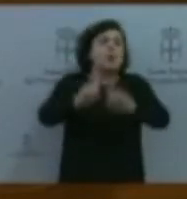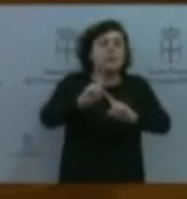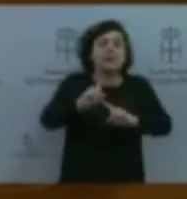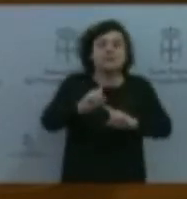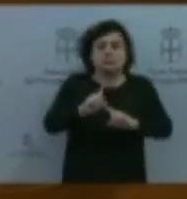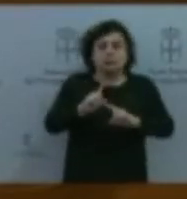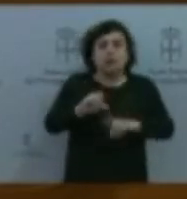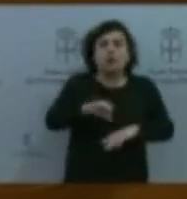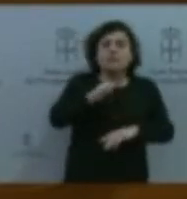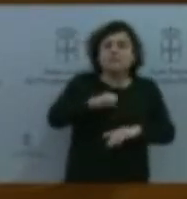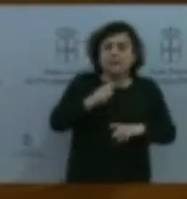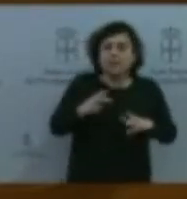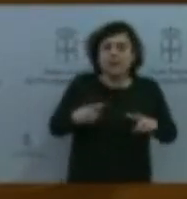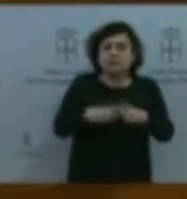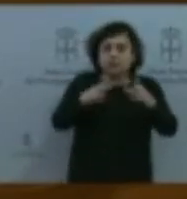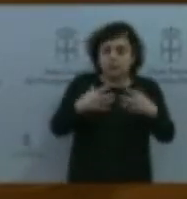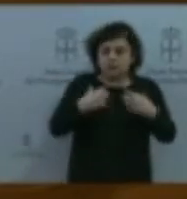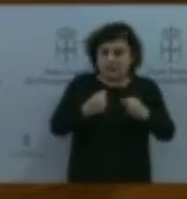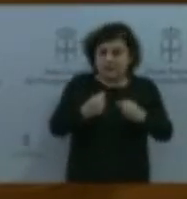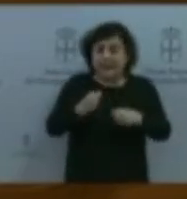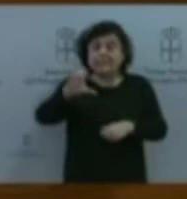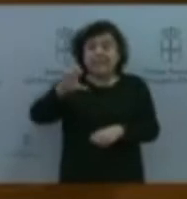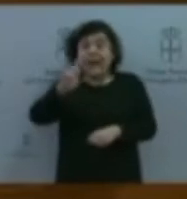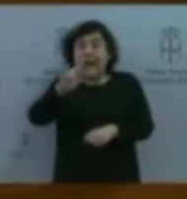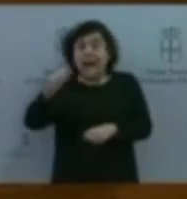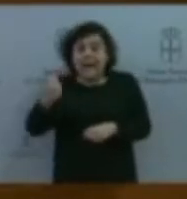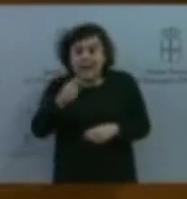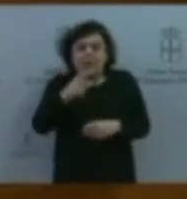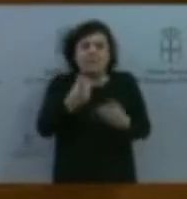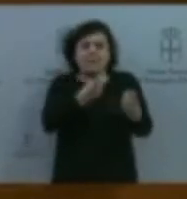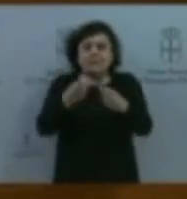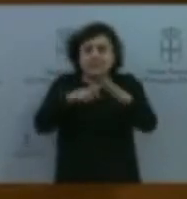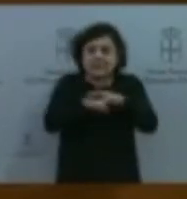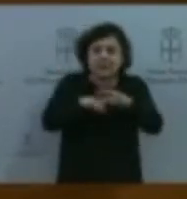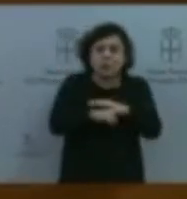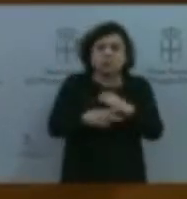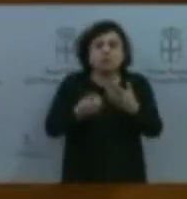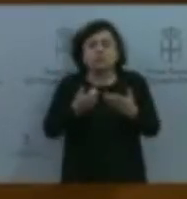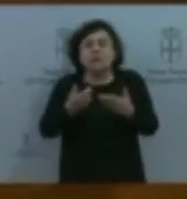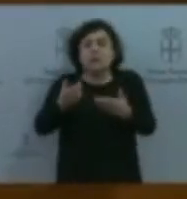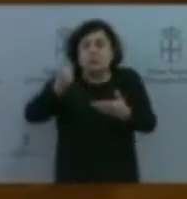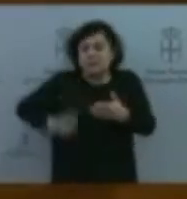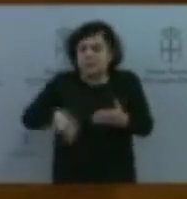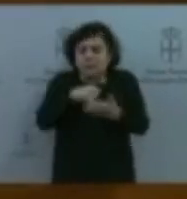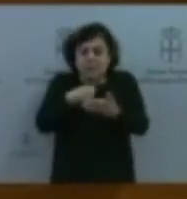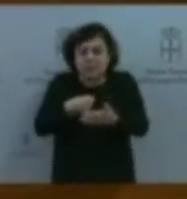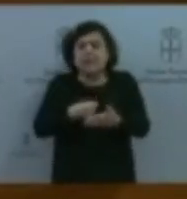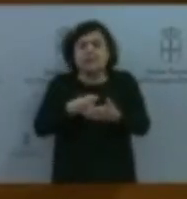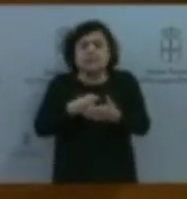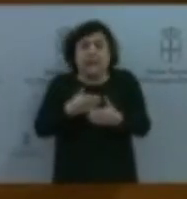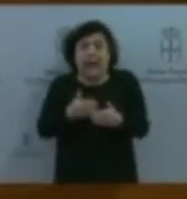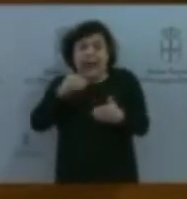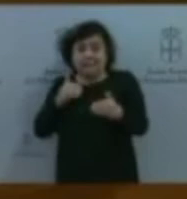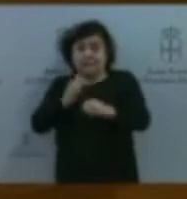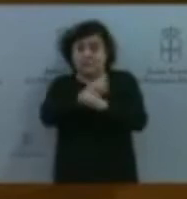también, de falta de medios, de precariedad del personal. Y había manifestaciones de trabajadores antes de la pandemia denunciando esa falta